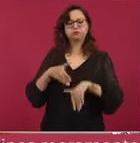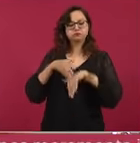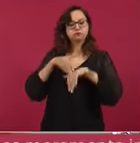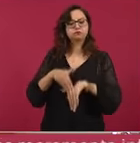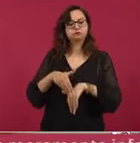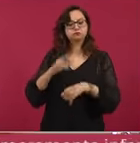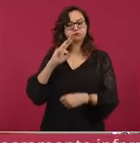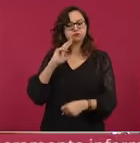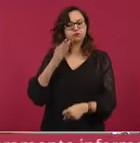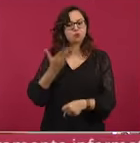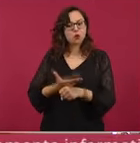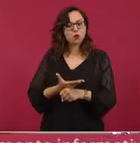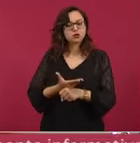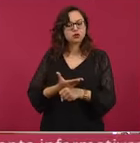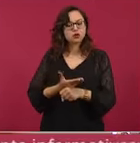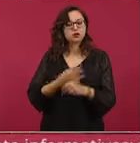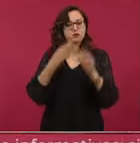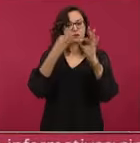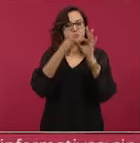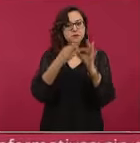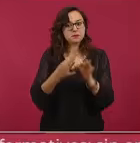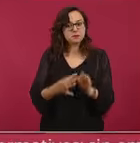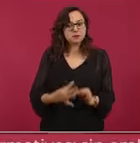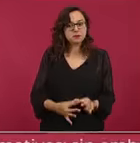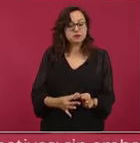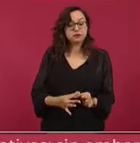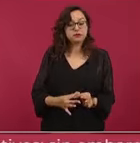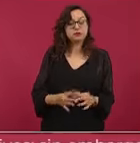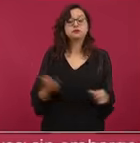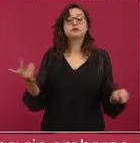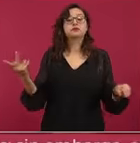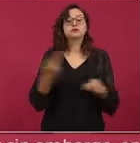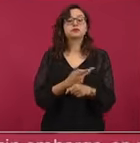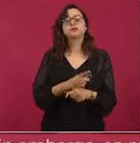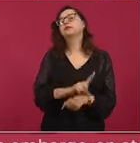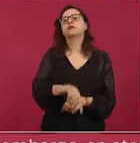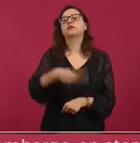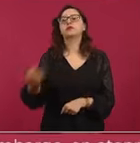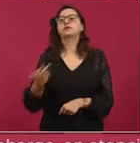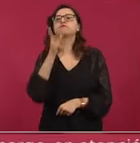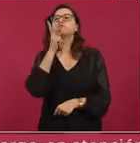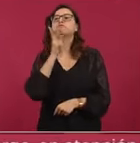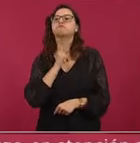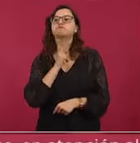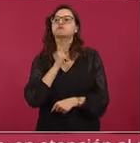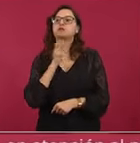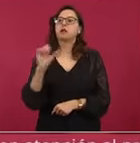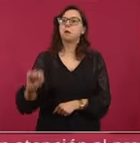Ahora que aumentó el precio de los combustibles en el mundo,